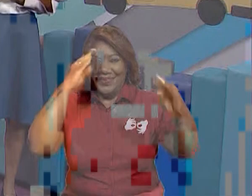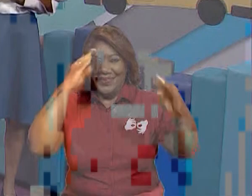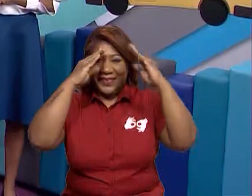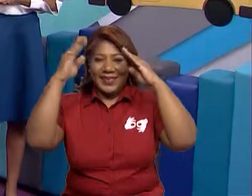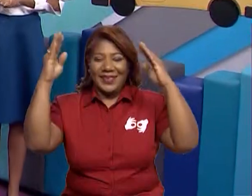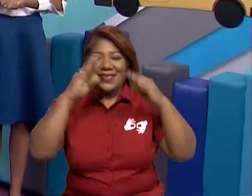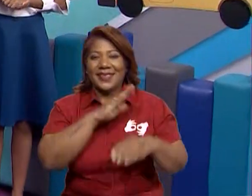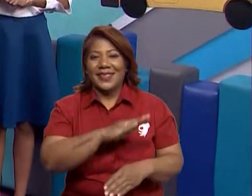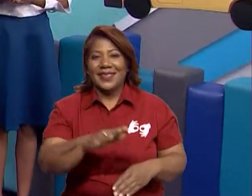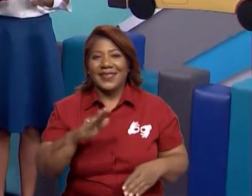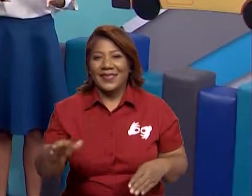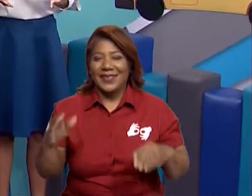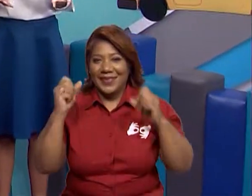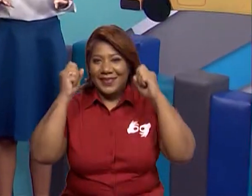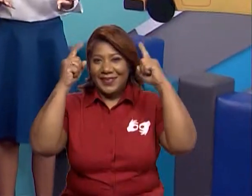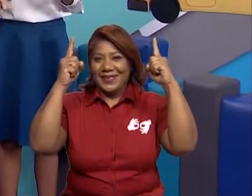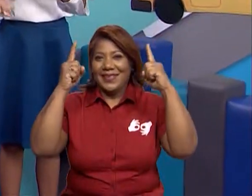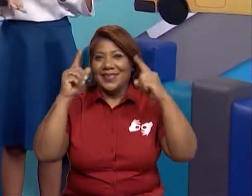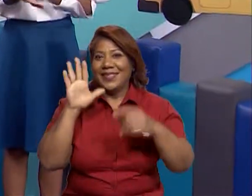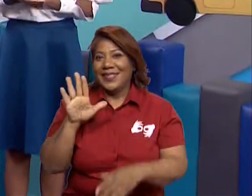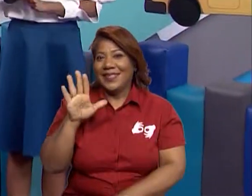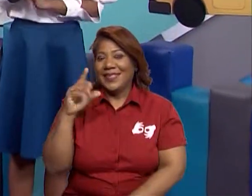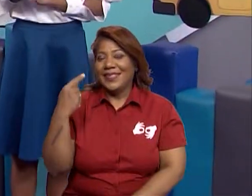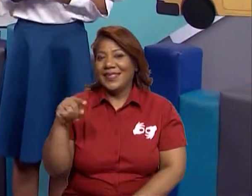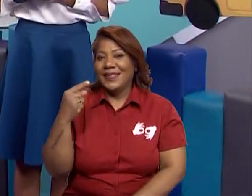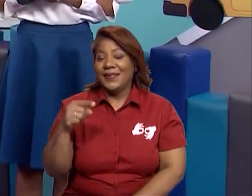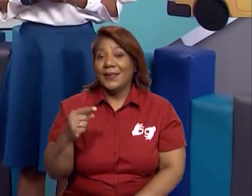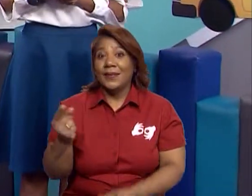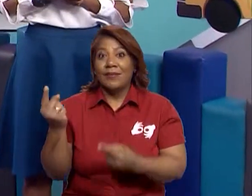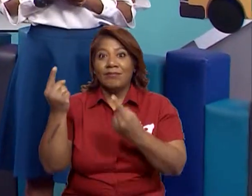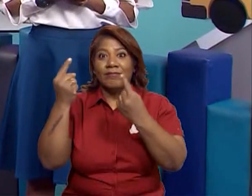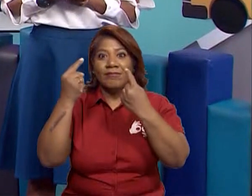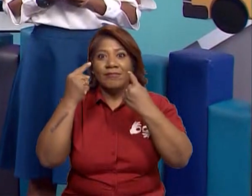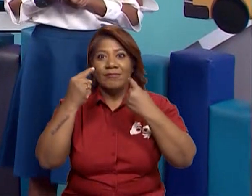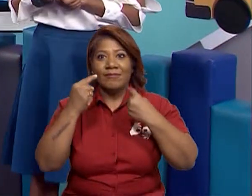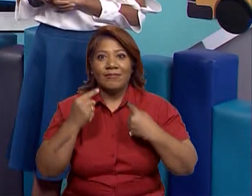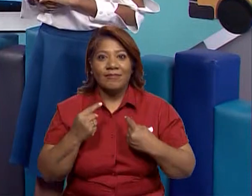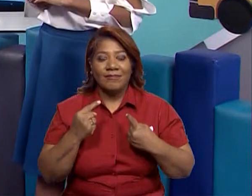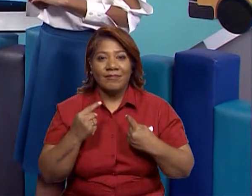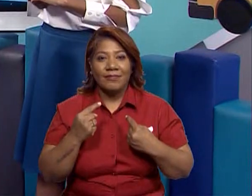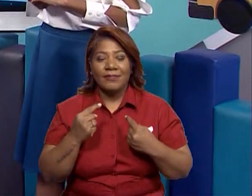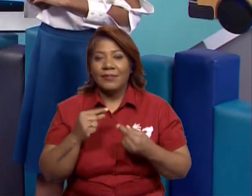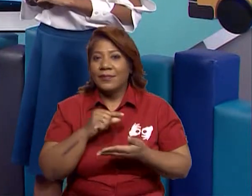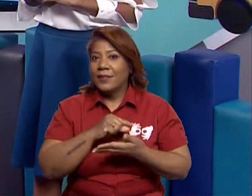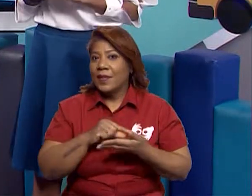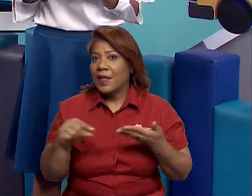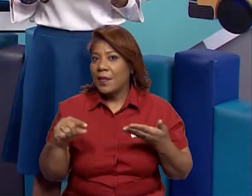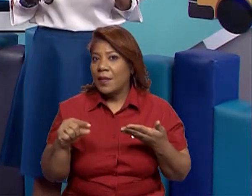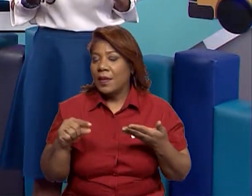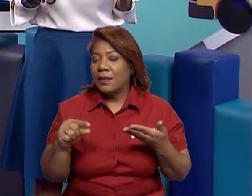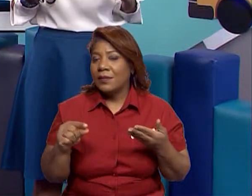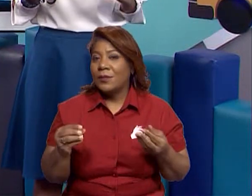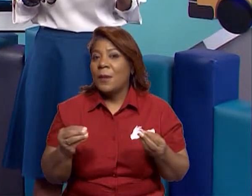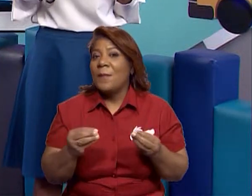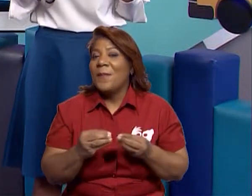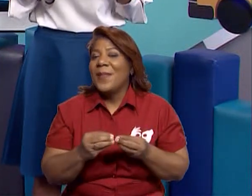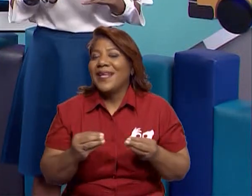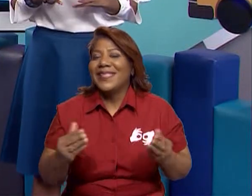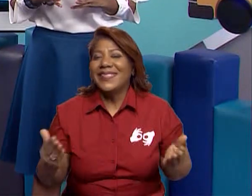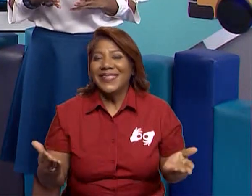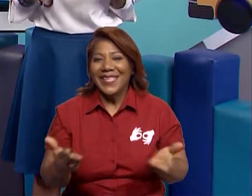mis descubridores de quinto grado. Y hemos venido después de este receso con mucho ánimo para